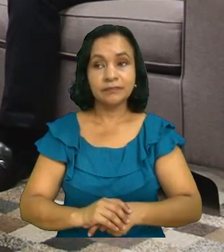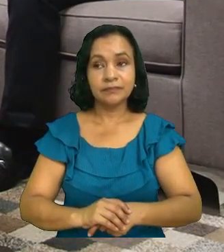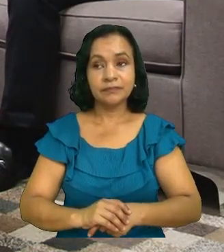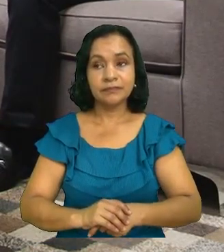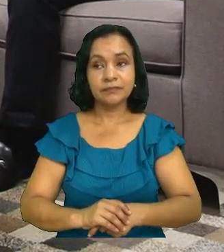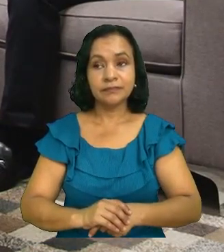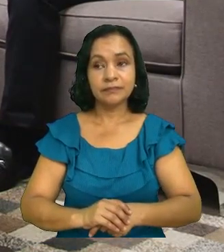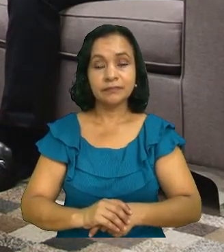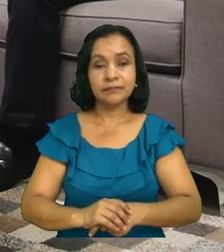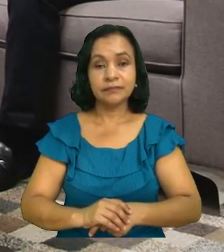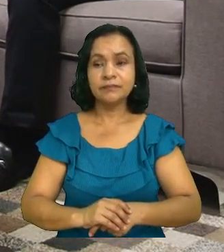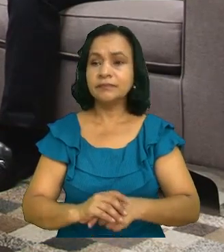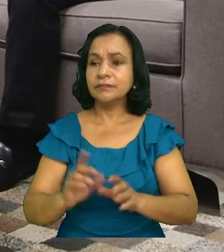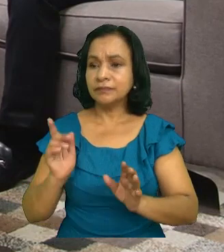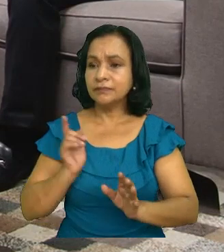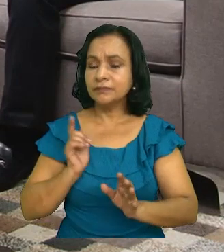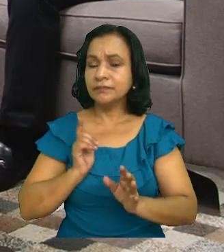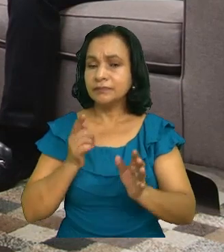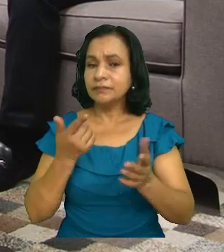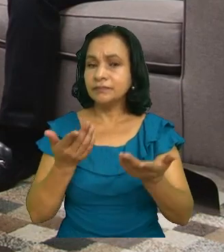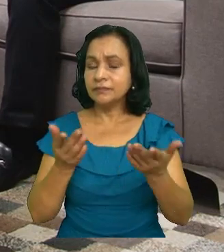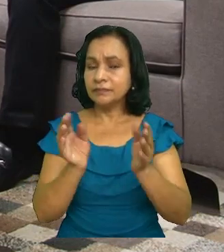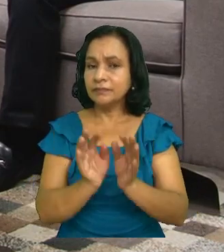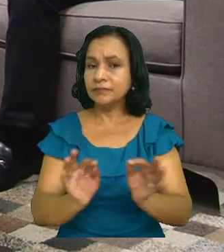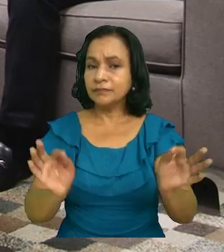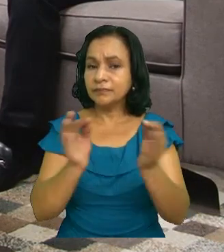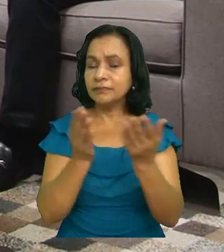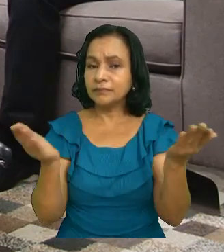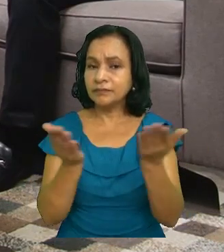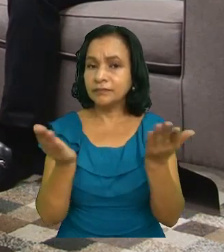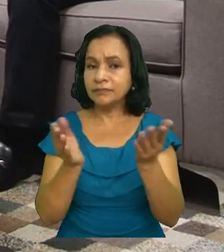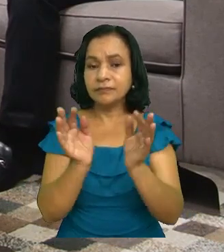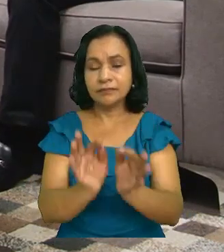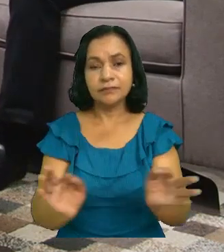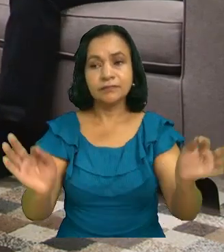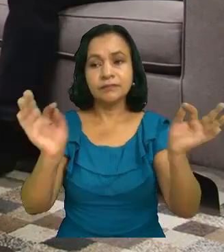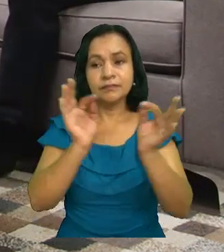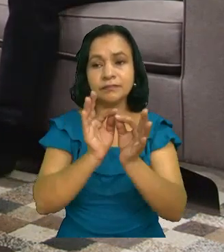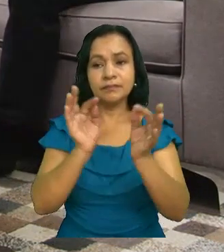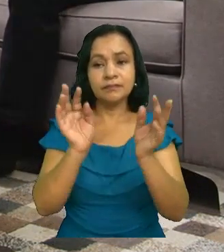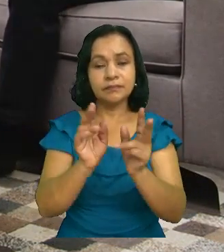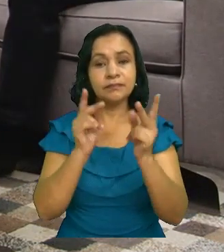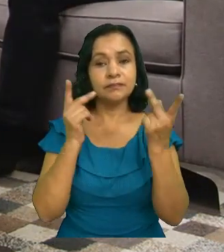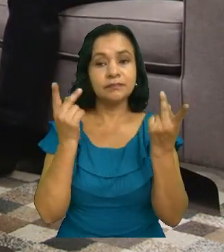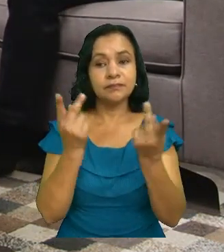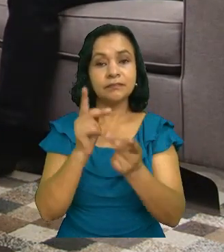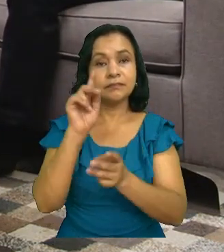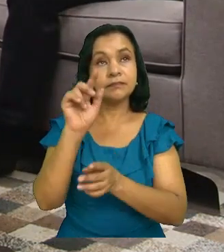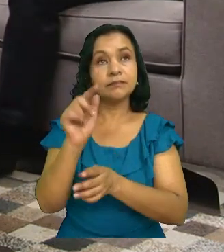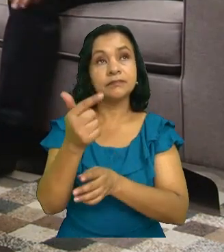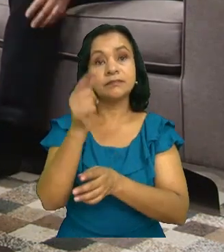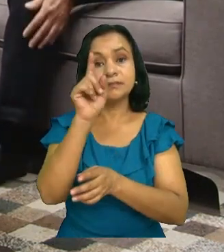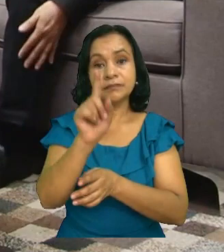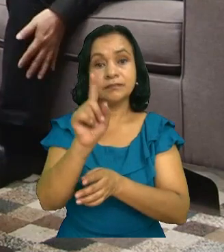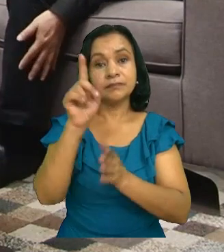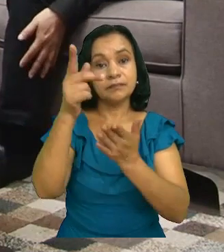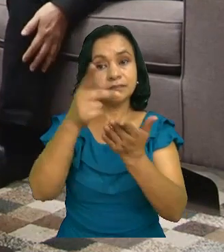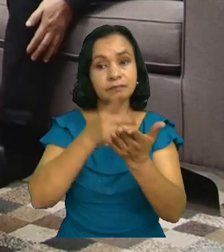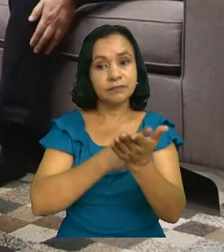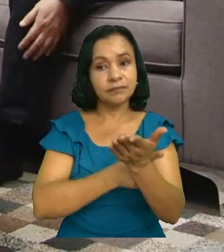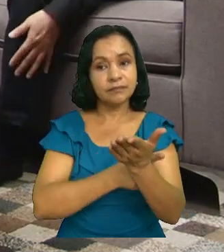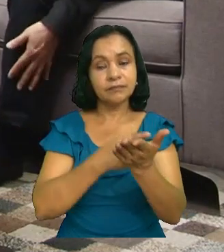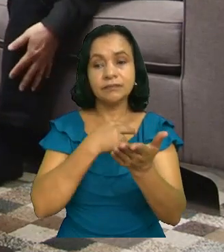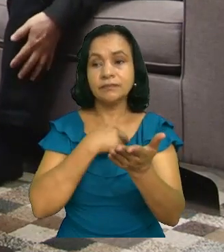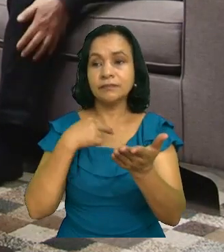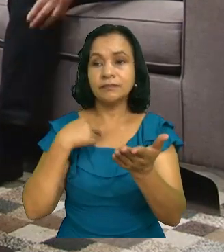tiene una importancia vital para nuestro país. Con estos 71 proyectos nosotros estamos